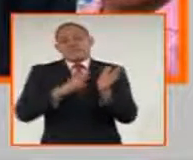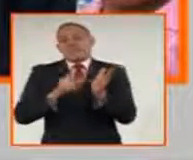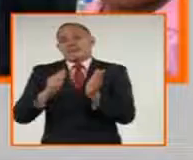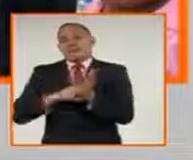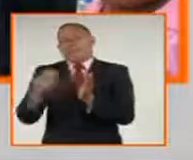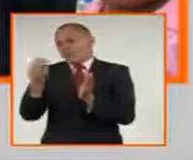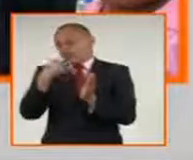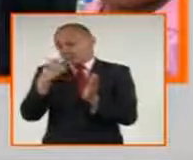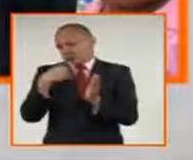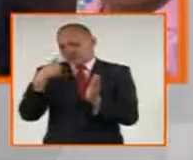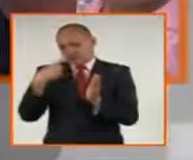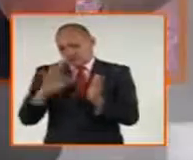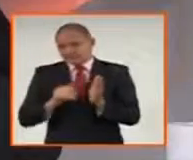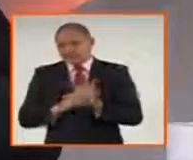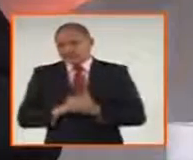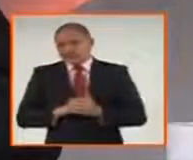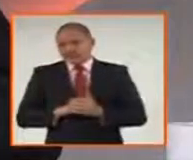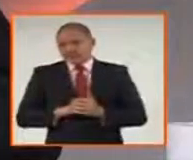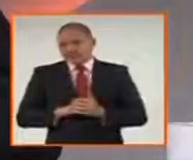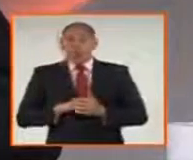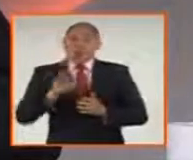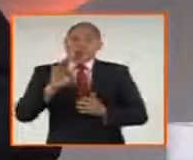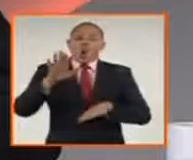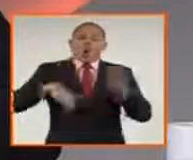lo que se llama alimentos en especie, o sea,